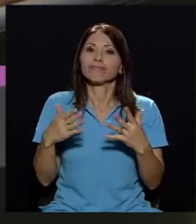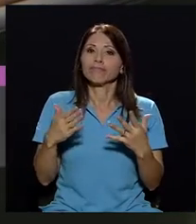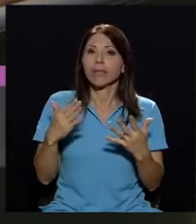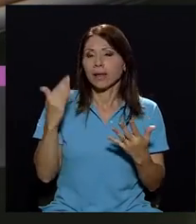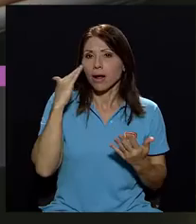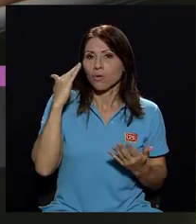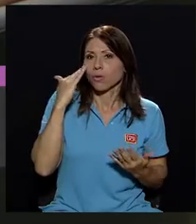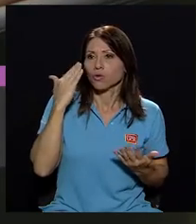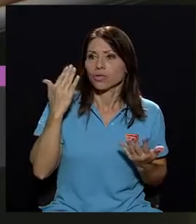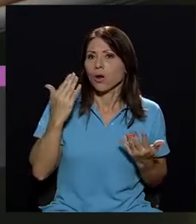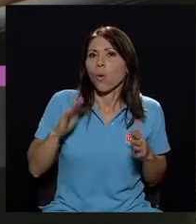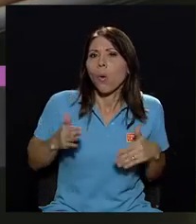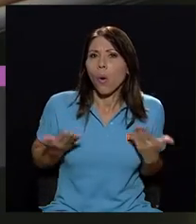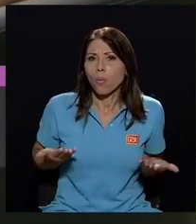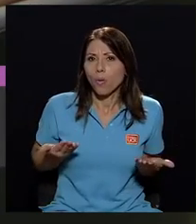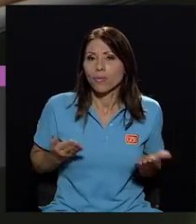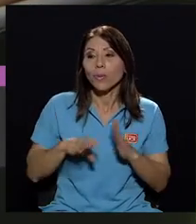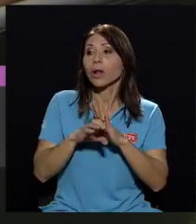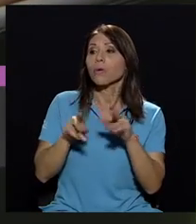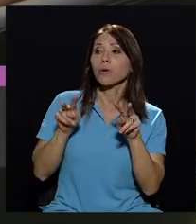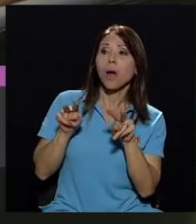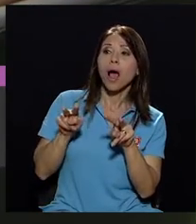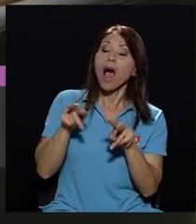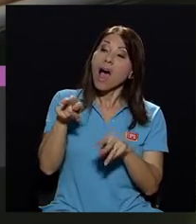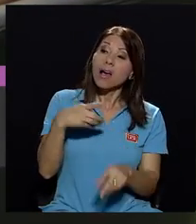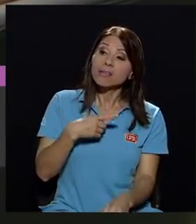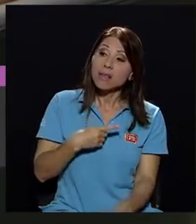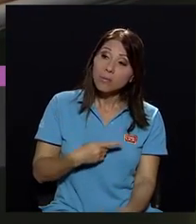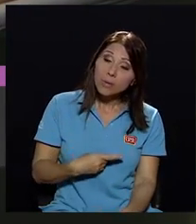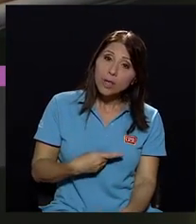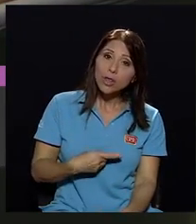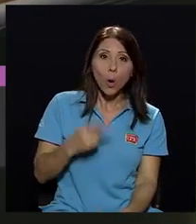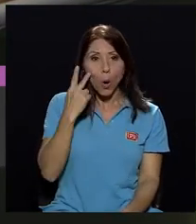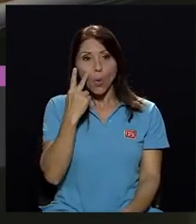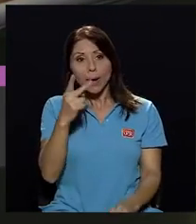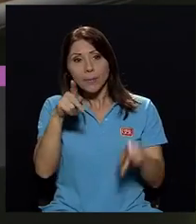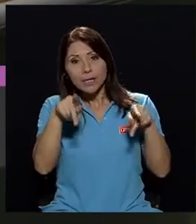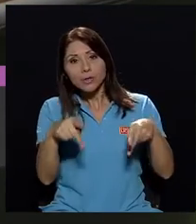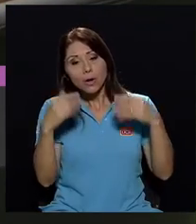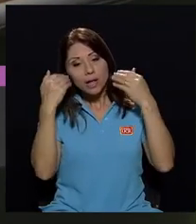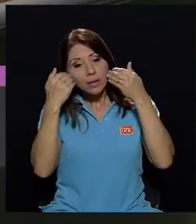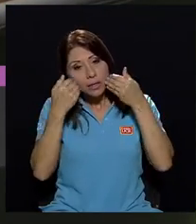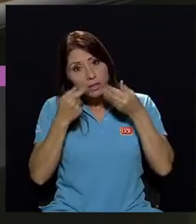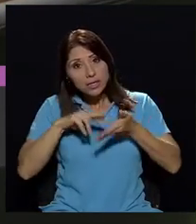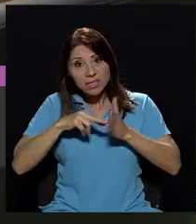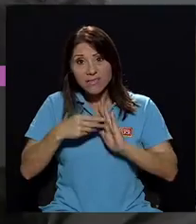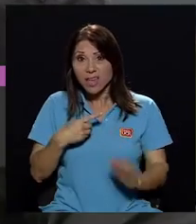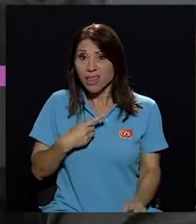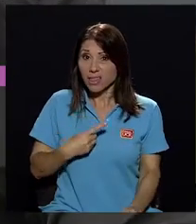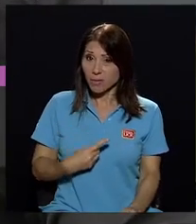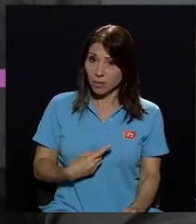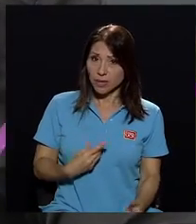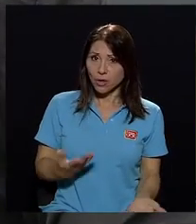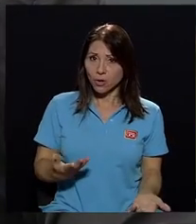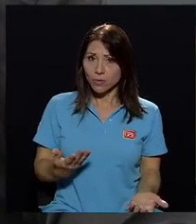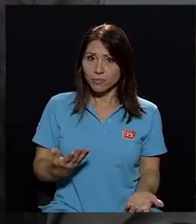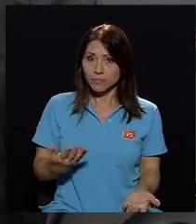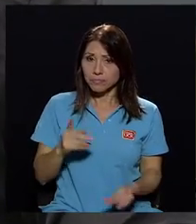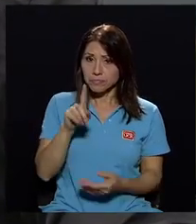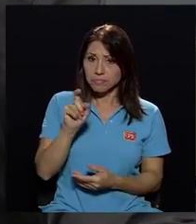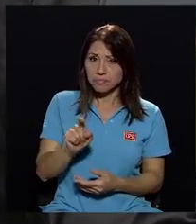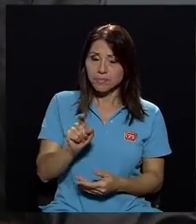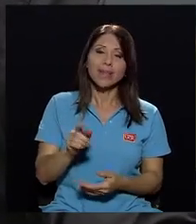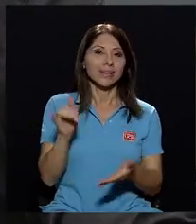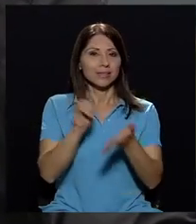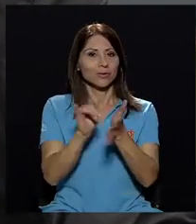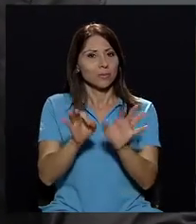En el cotidiano, que uno dice, mira, es que está deprimido, ¿verdad? O ver a una persona triste es lo mismo que estar deprimido. Bueno, eso es importante, ¿verdad? Hay que